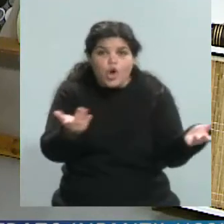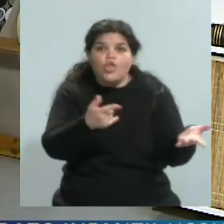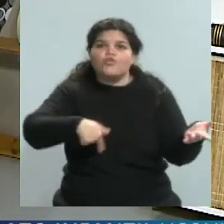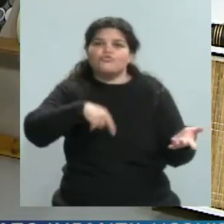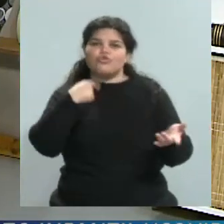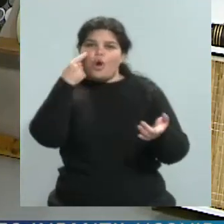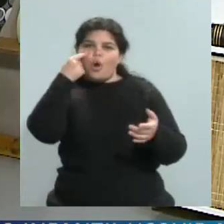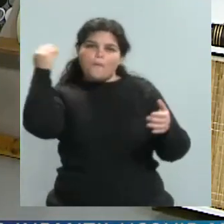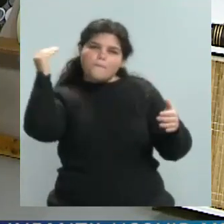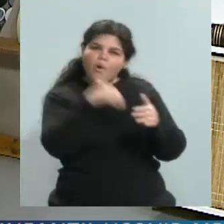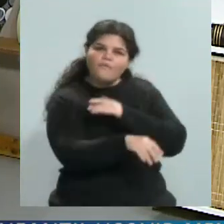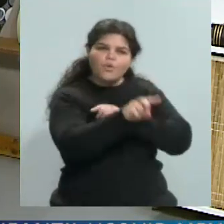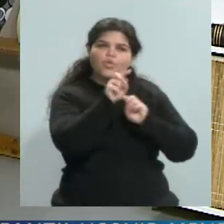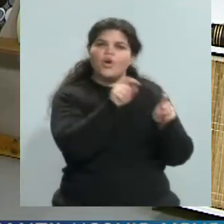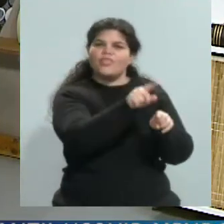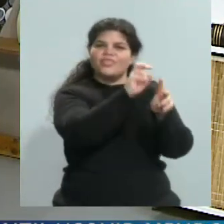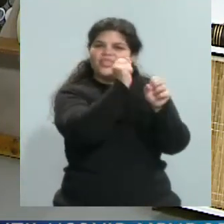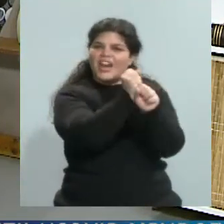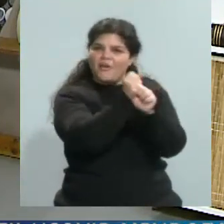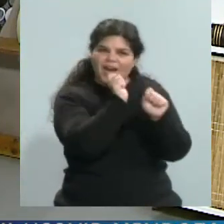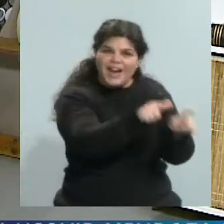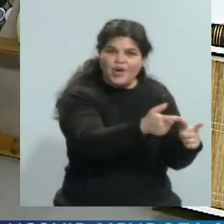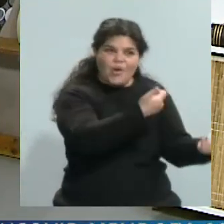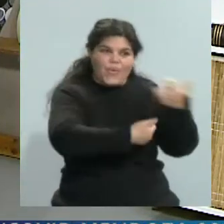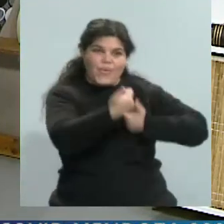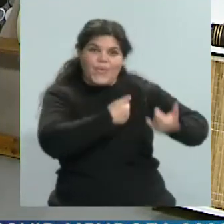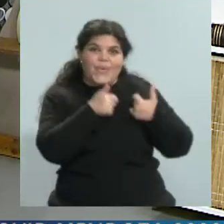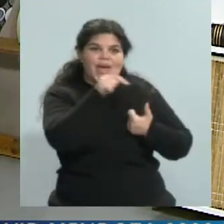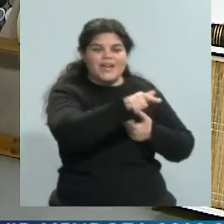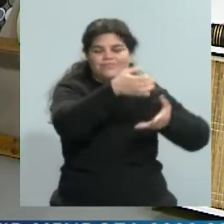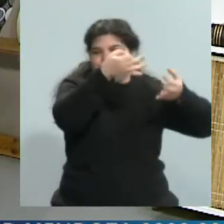poquito más de qué se trataba y Julio, por supuesto, nos trajo un poco de claridad en este panorama.